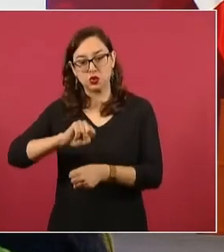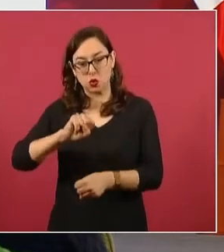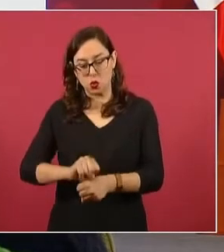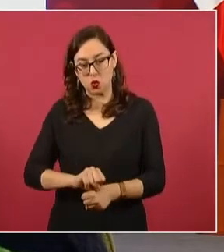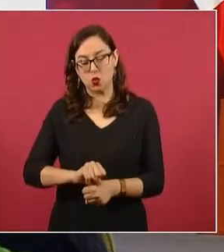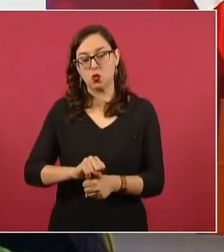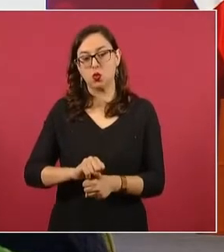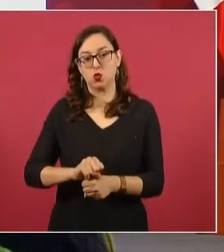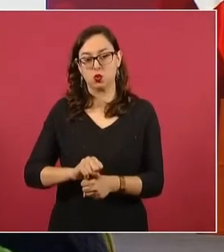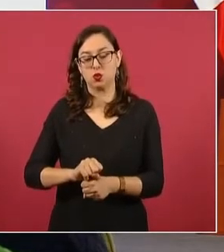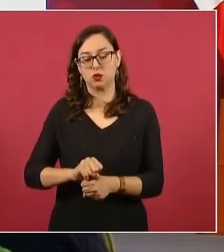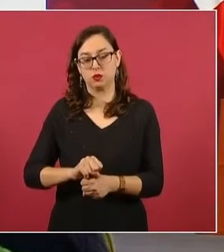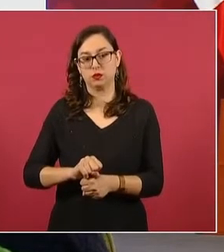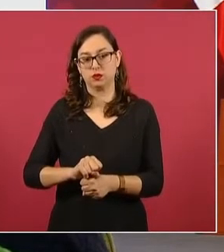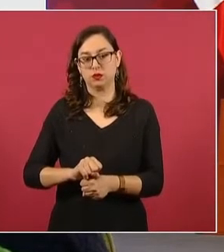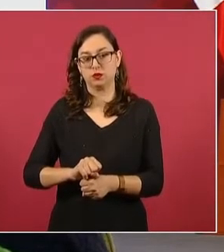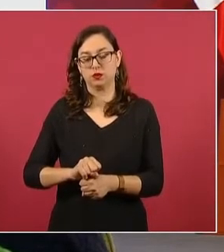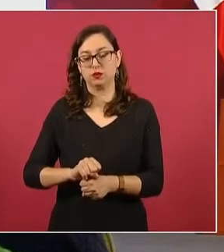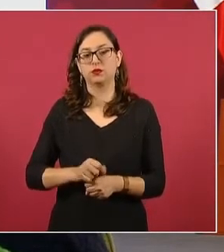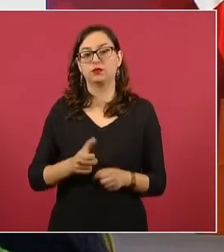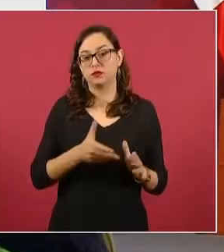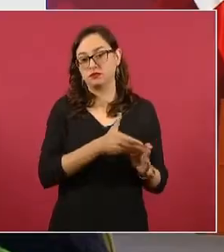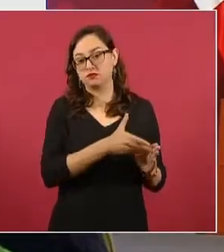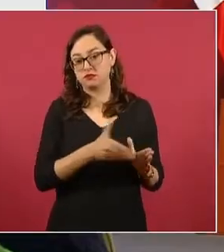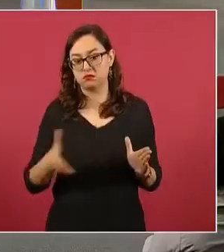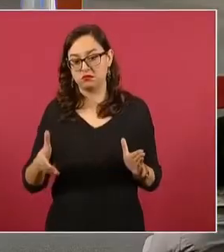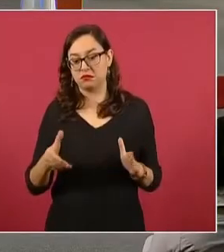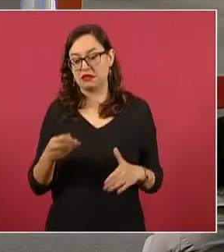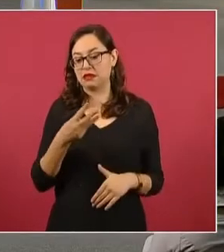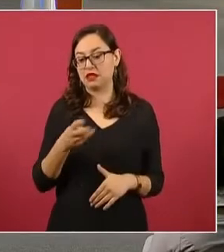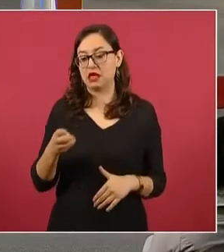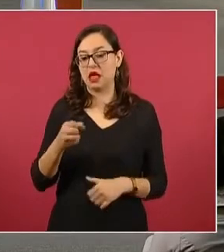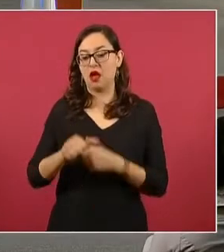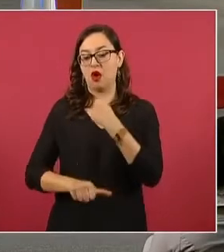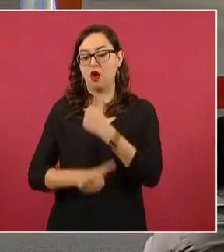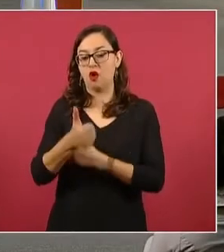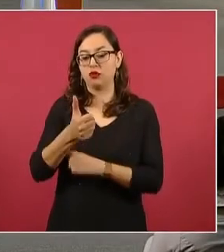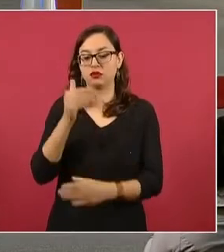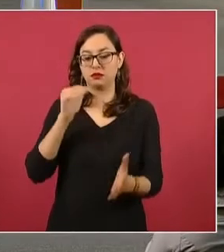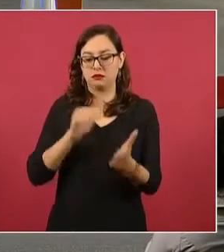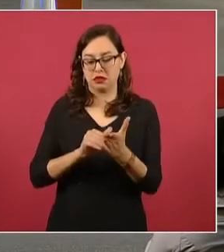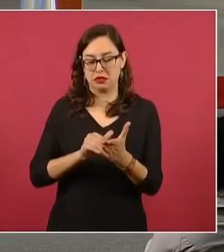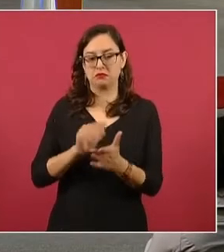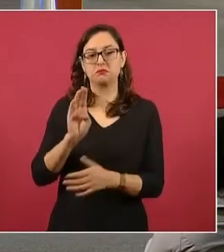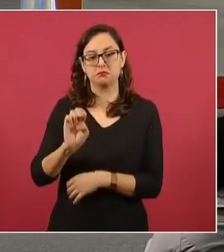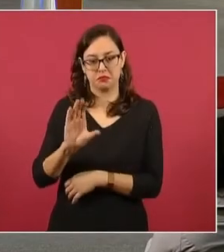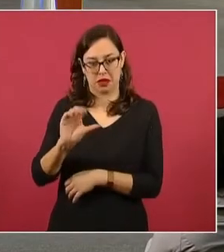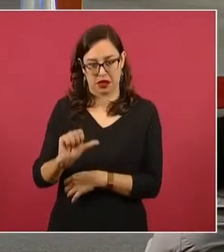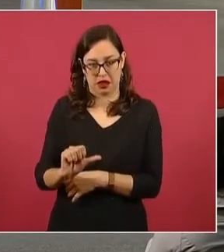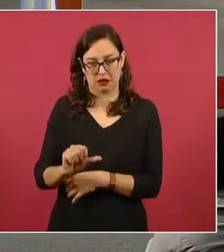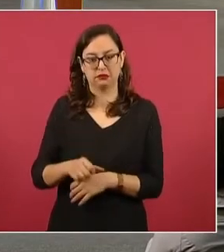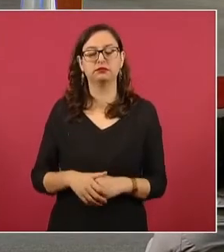preescolar, primaria y secundaria. 311.000.